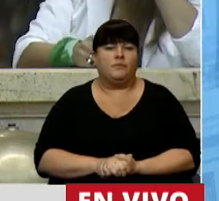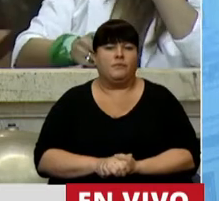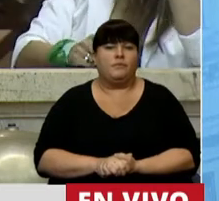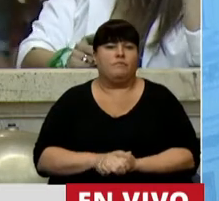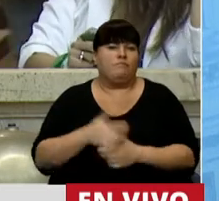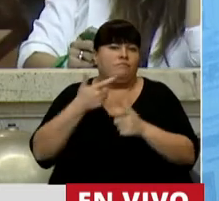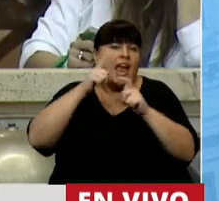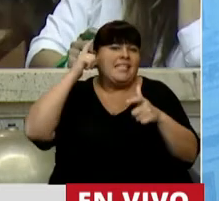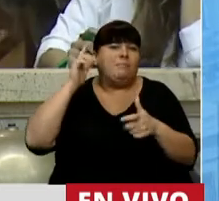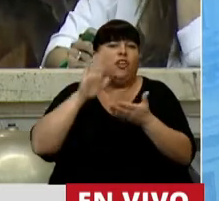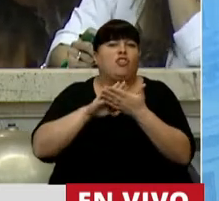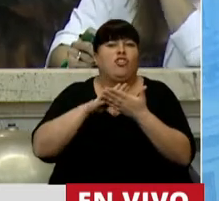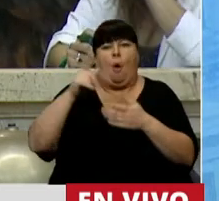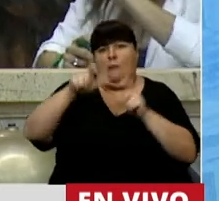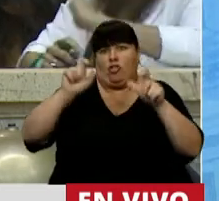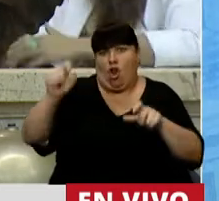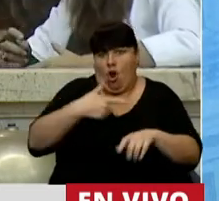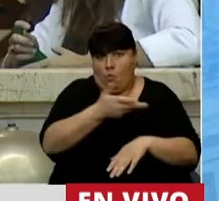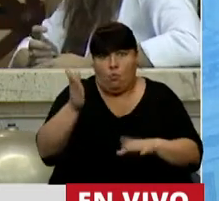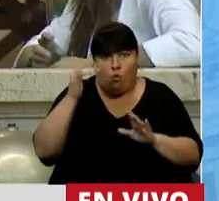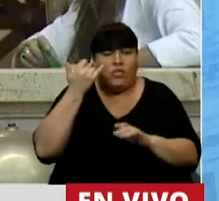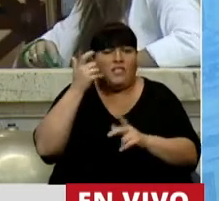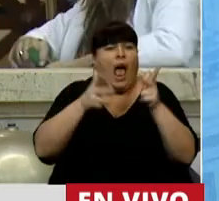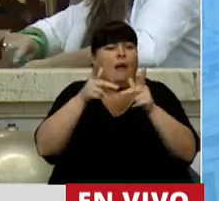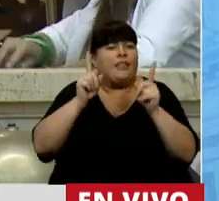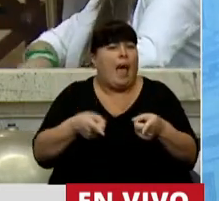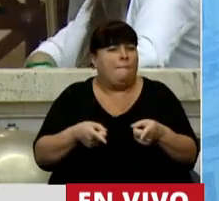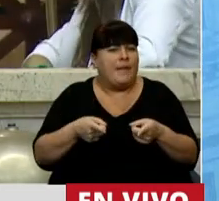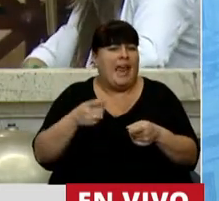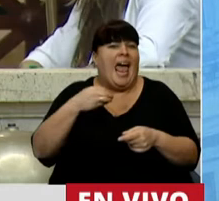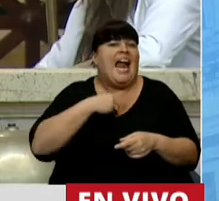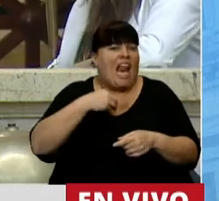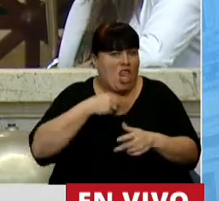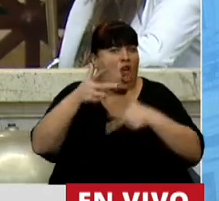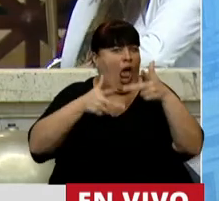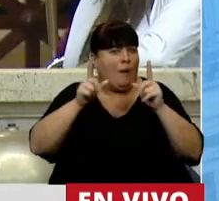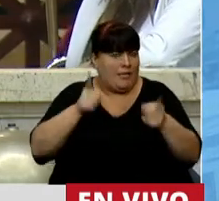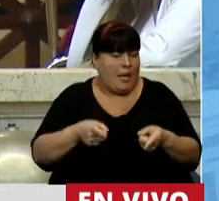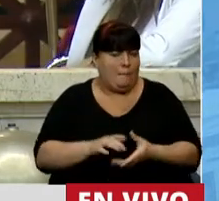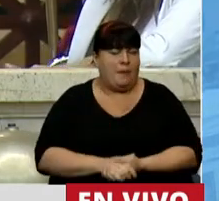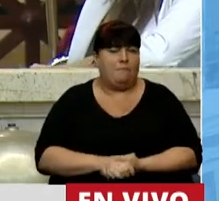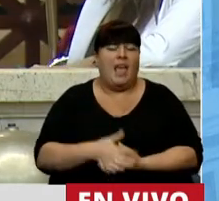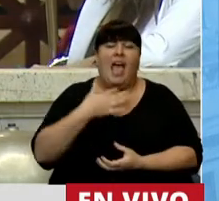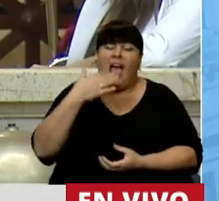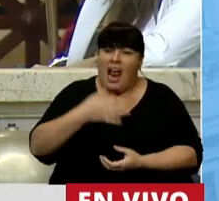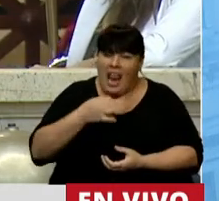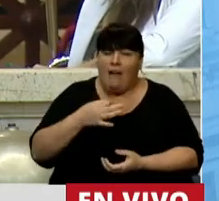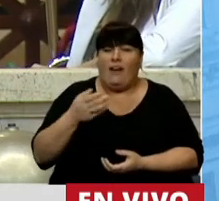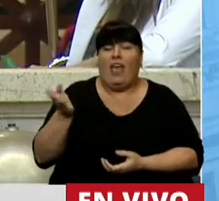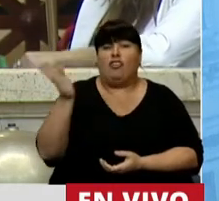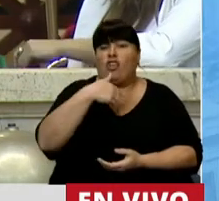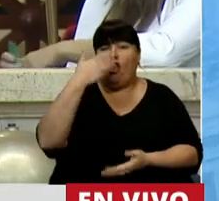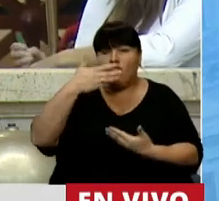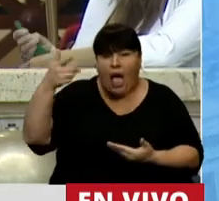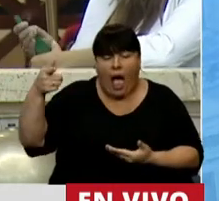de expertos de la sociedad civil, incluso hemos escuchado voces de las religiones. Y la verdad es que cuando todas las